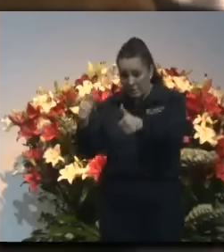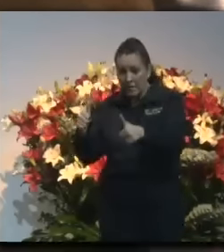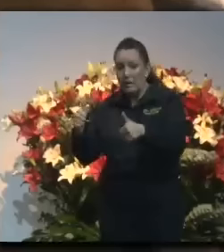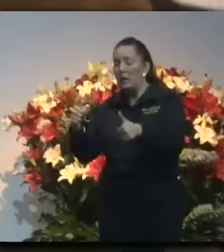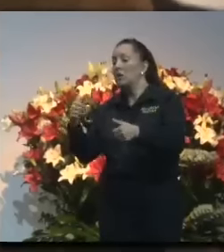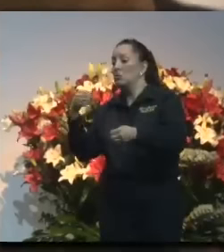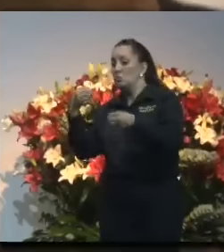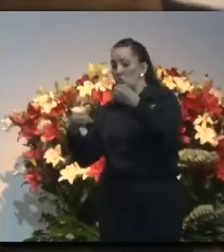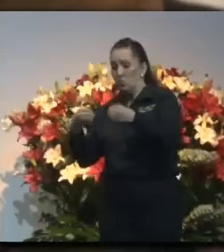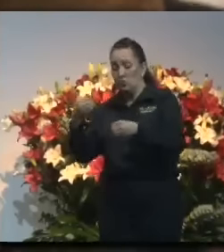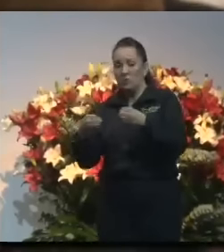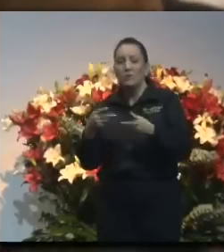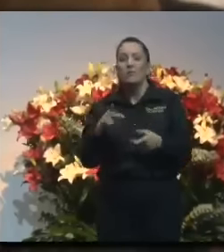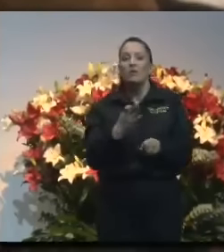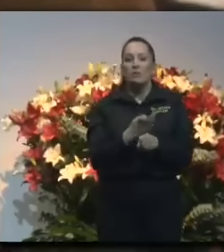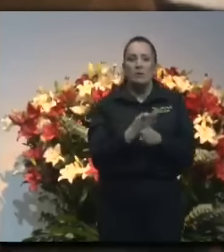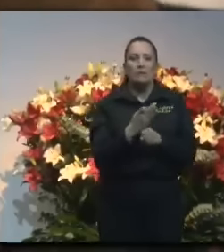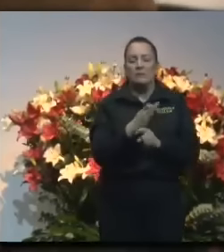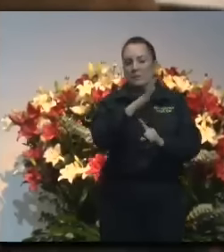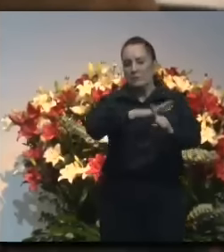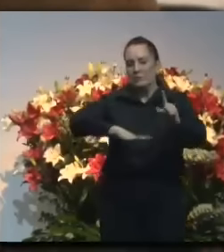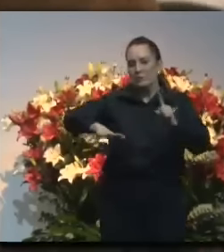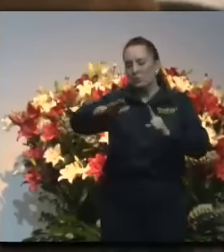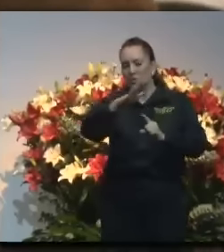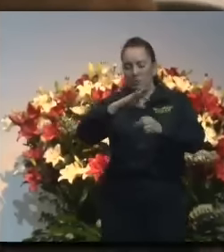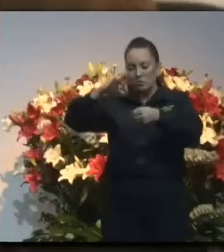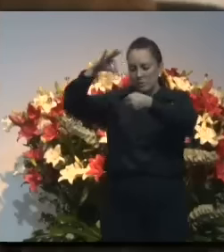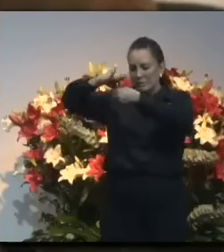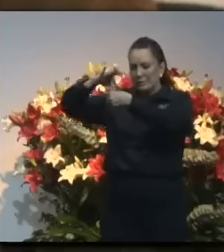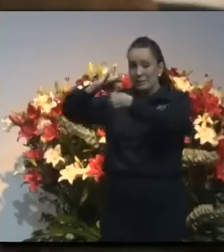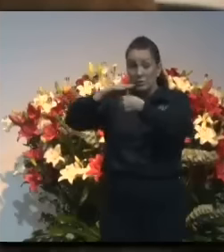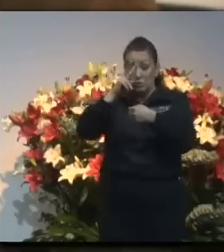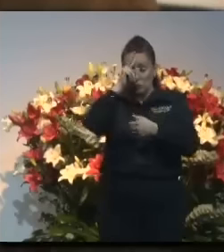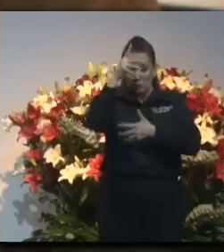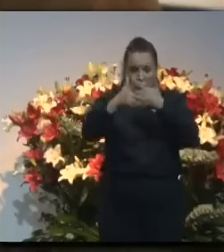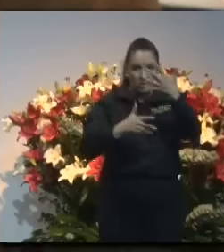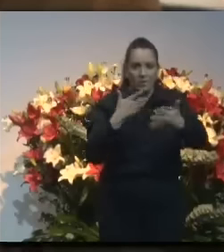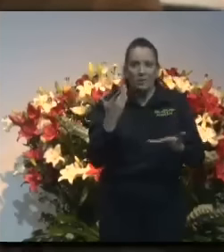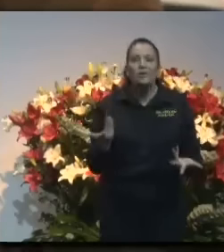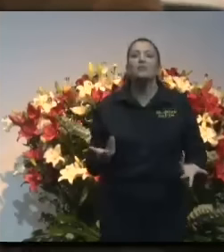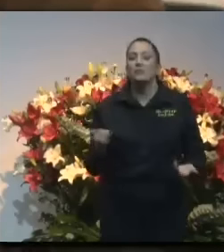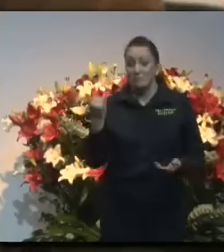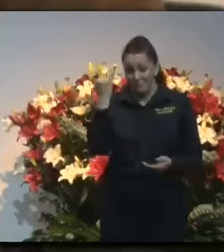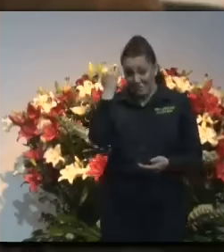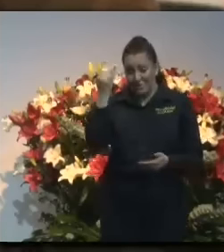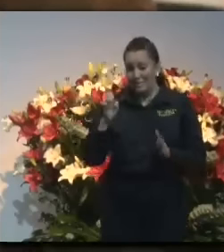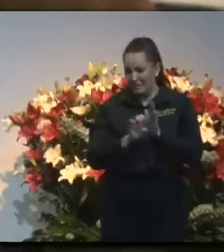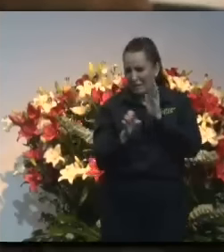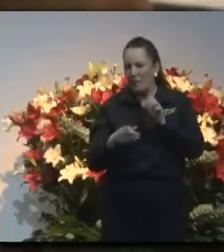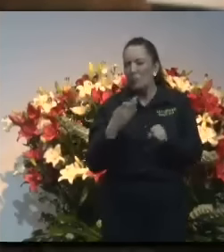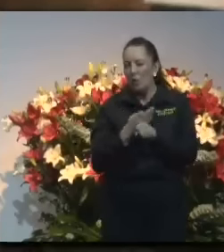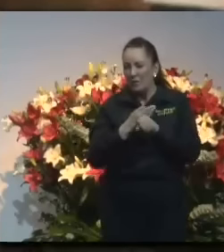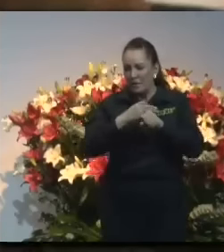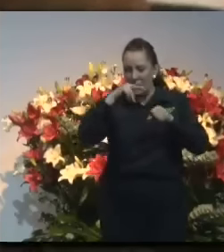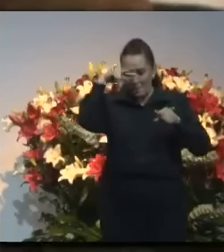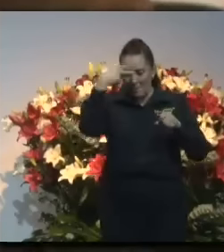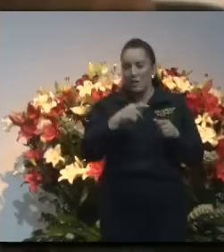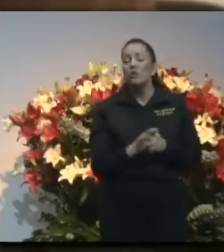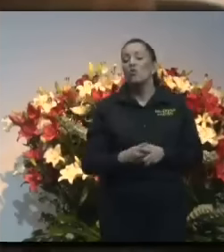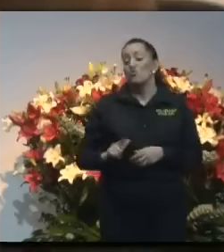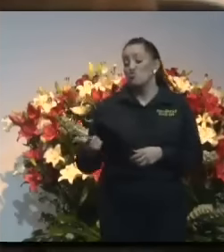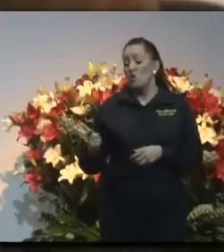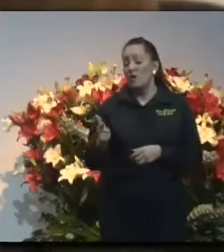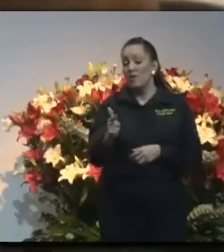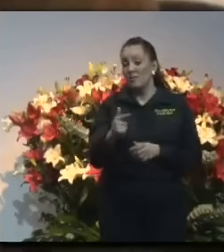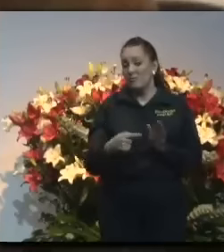procesos electorales más violentos de nuestra historia. Y, pues, como ejemplo de la violencia extrema que estamos viendo en el país, está Guanajuato, que